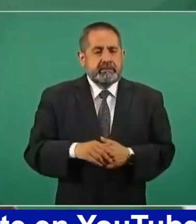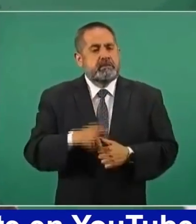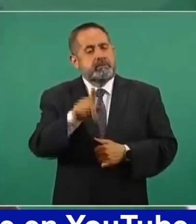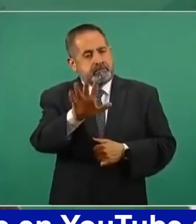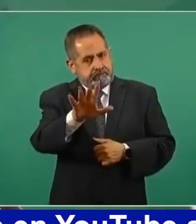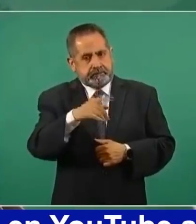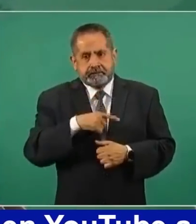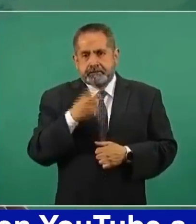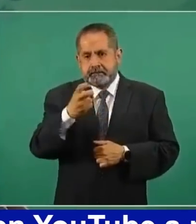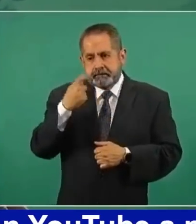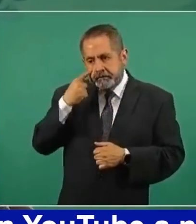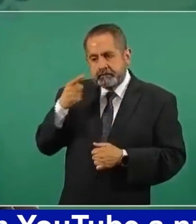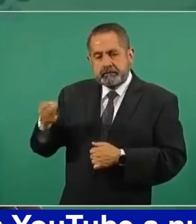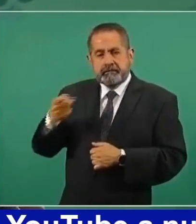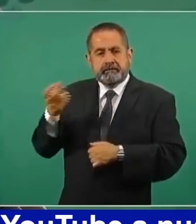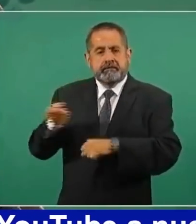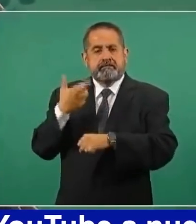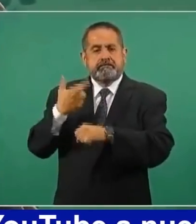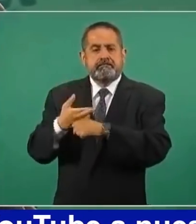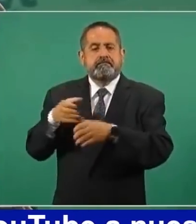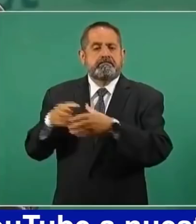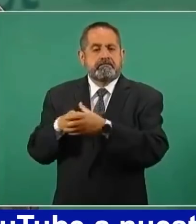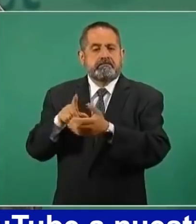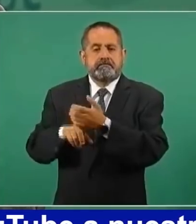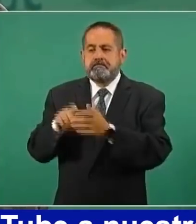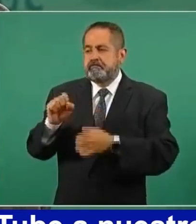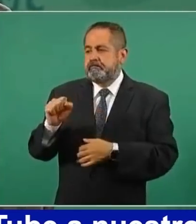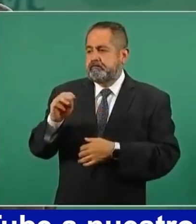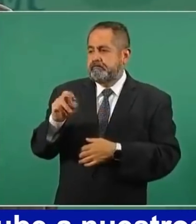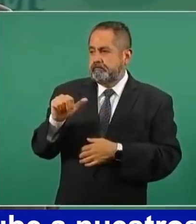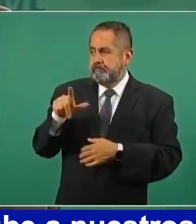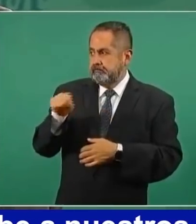viendo la secretaria de Medio Ambiente